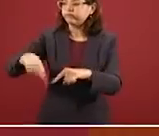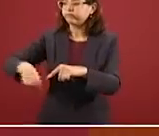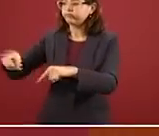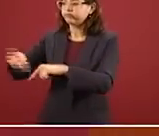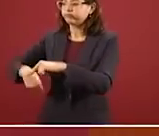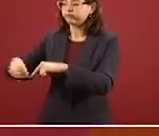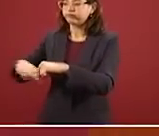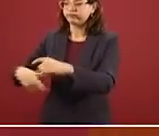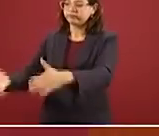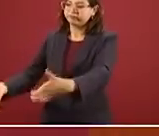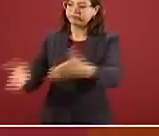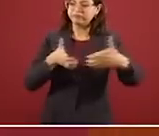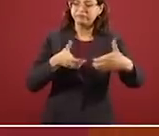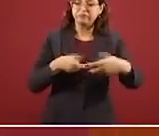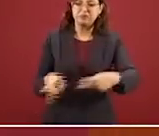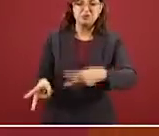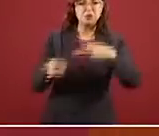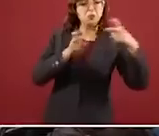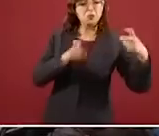a saquear,